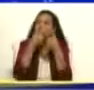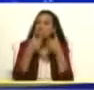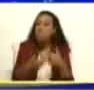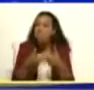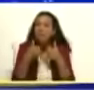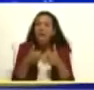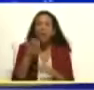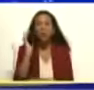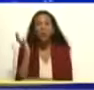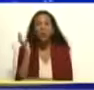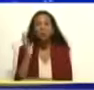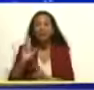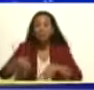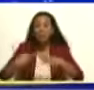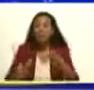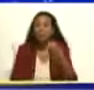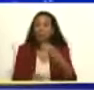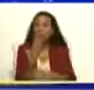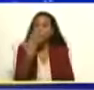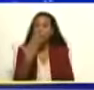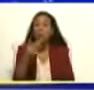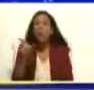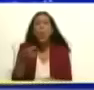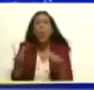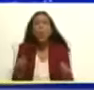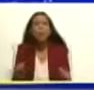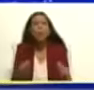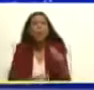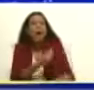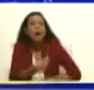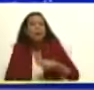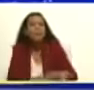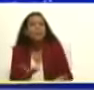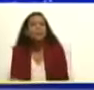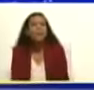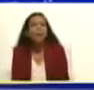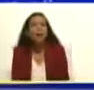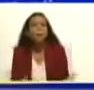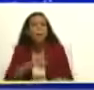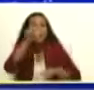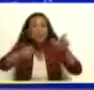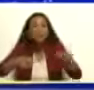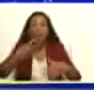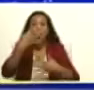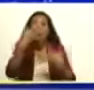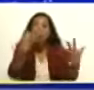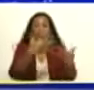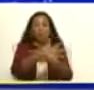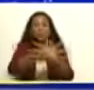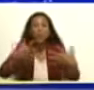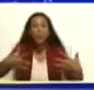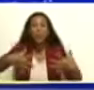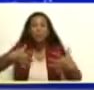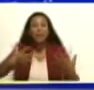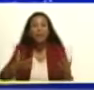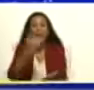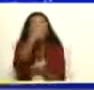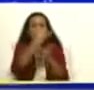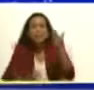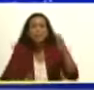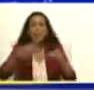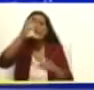del Congreso de la Nueva Época. Dime cómo van a ser para que los más de 8 millones de